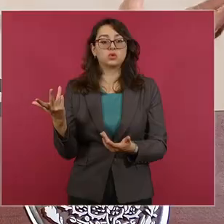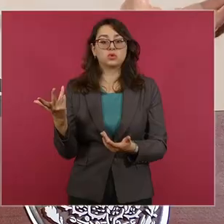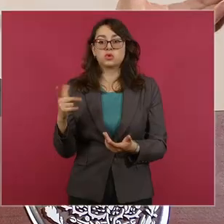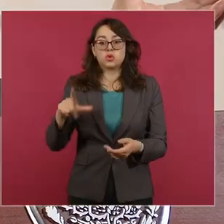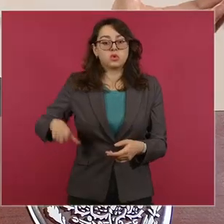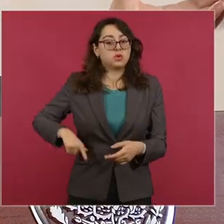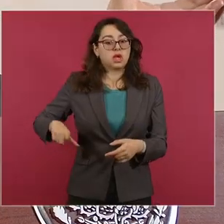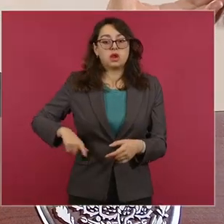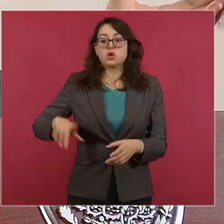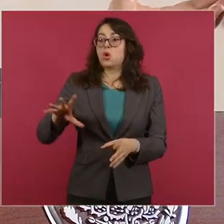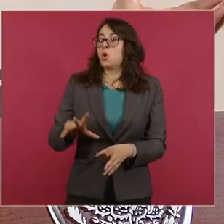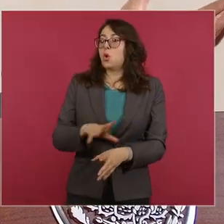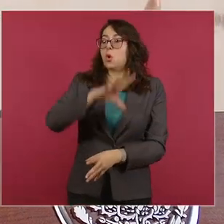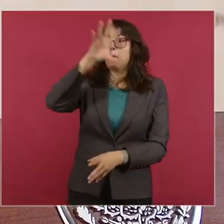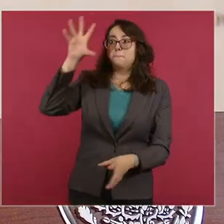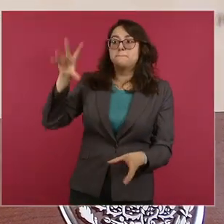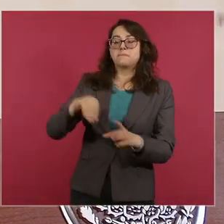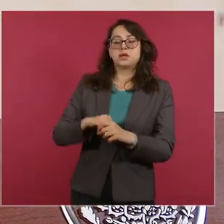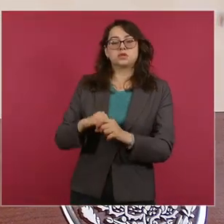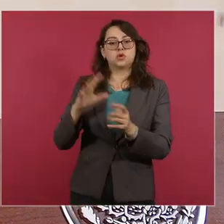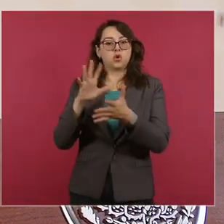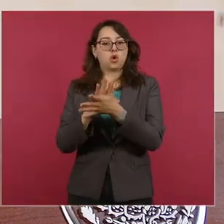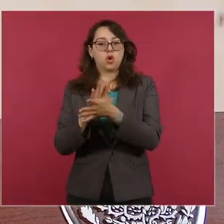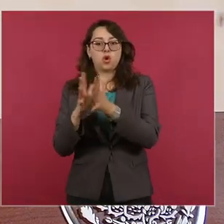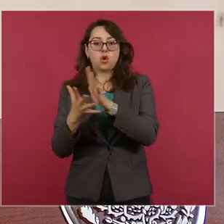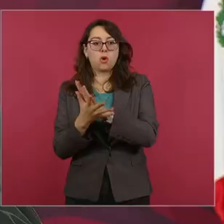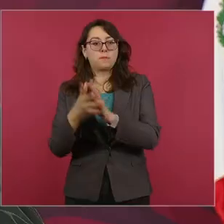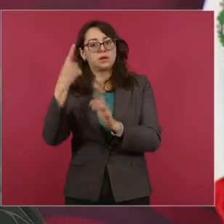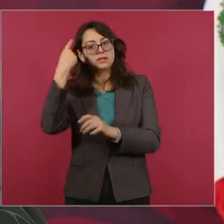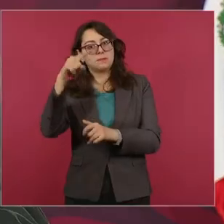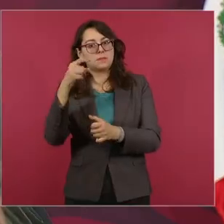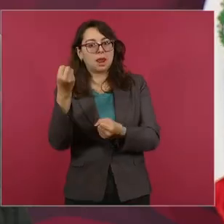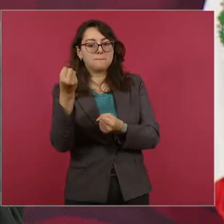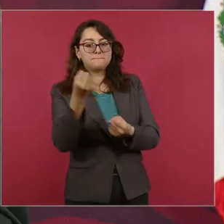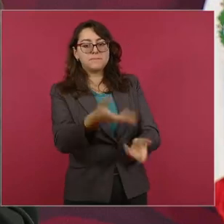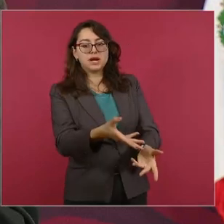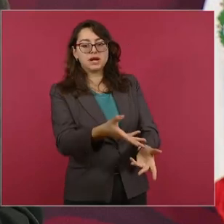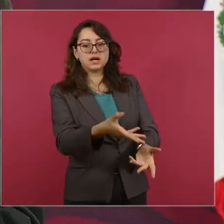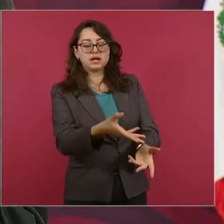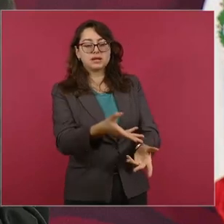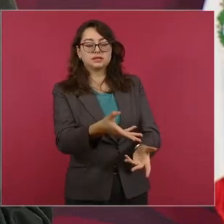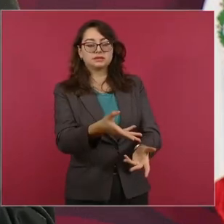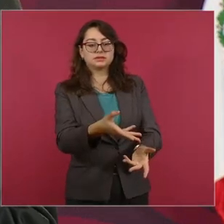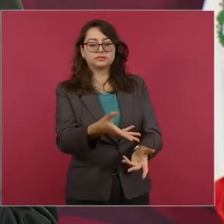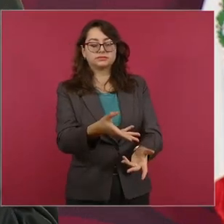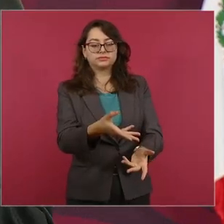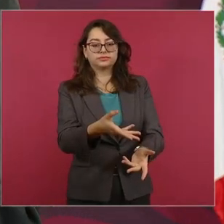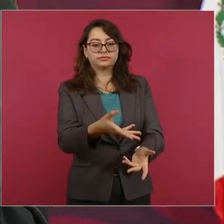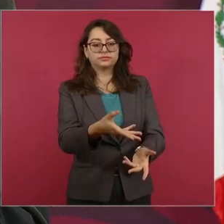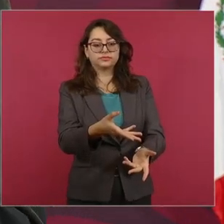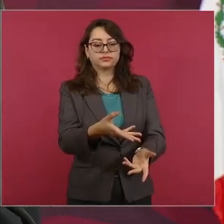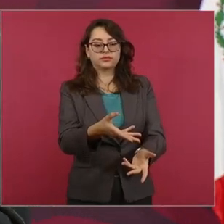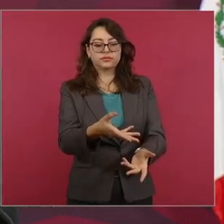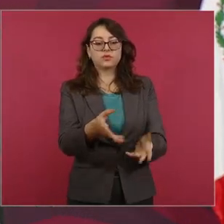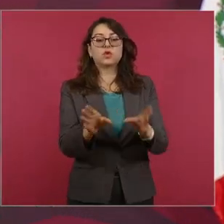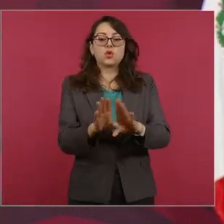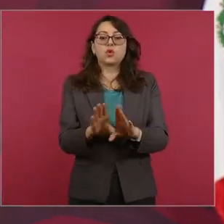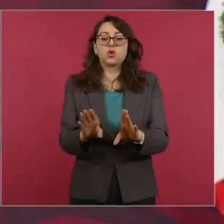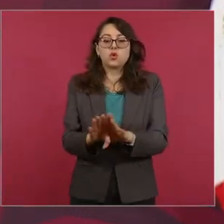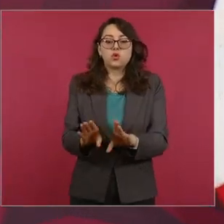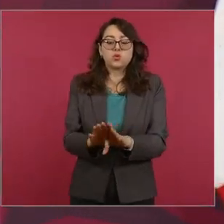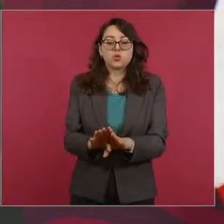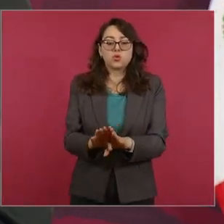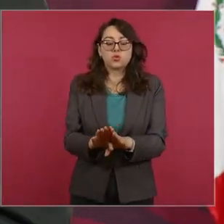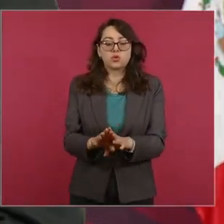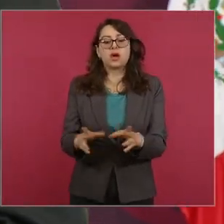funcionarios del Ejecutivo. Entonces, ¿cómo lo